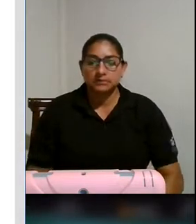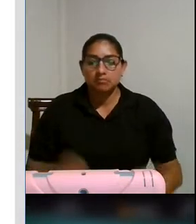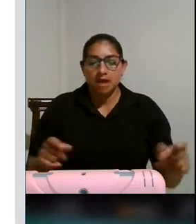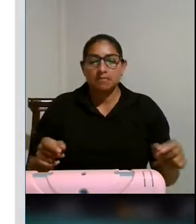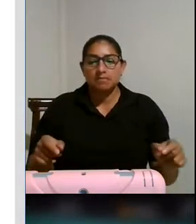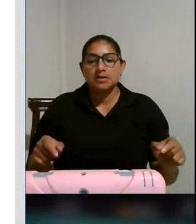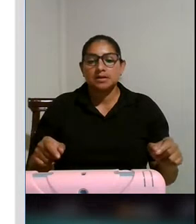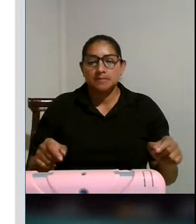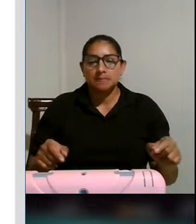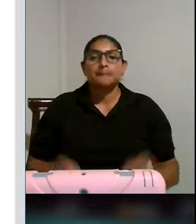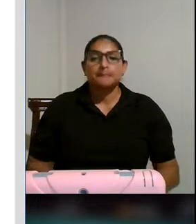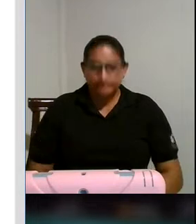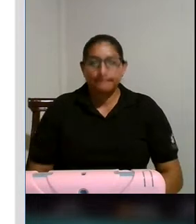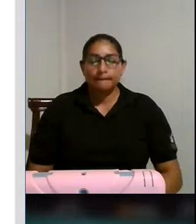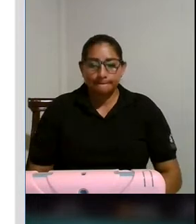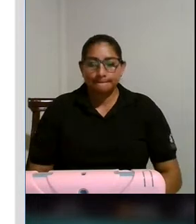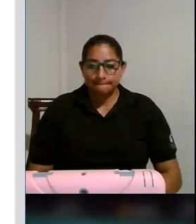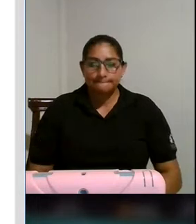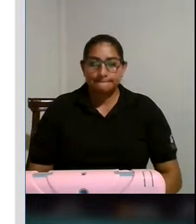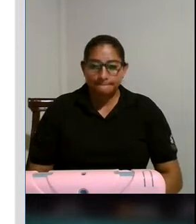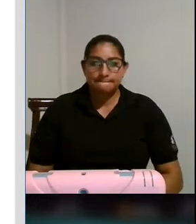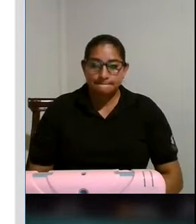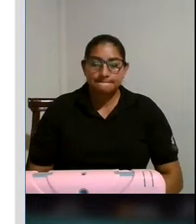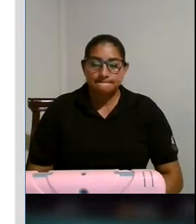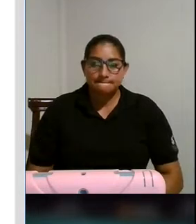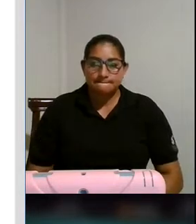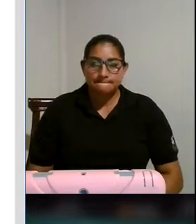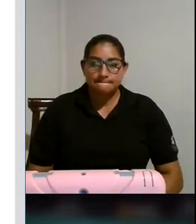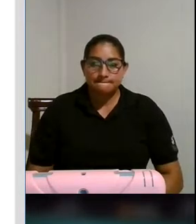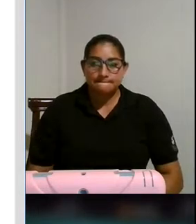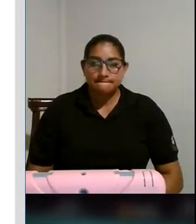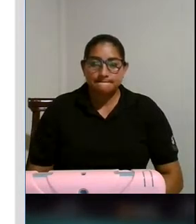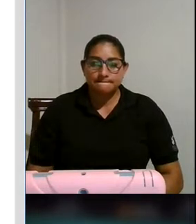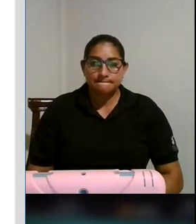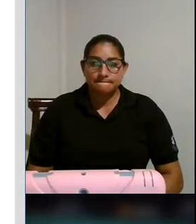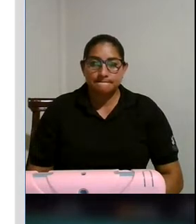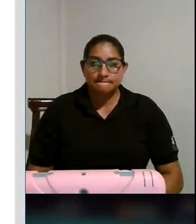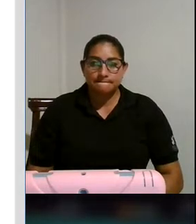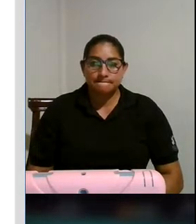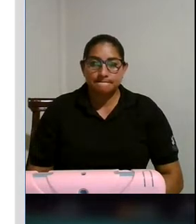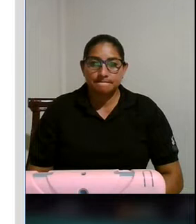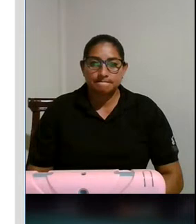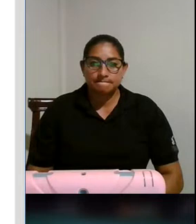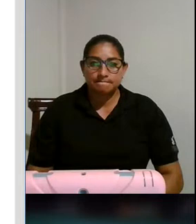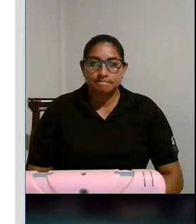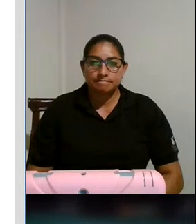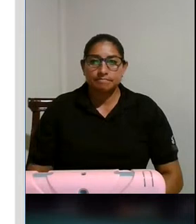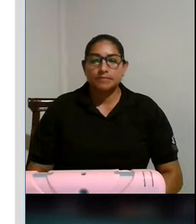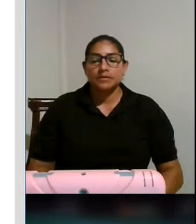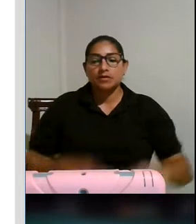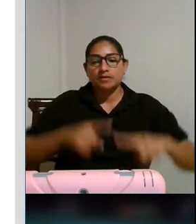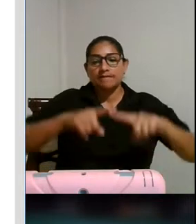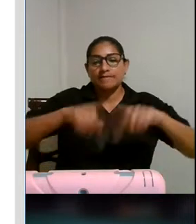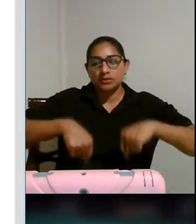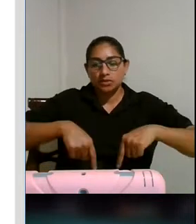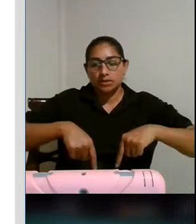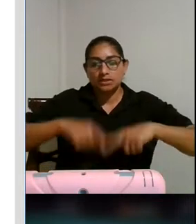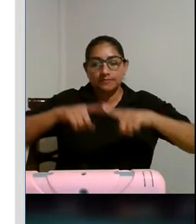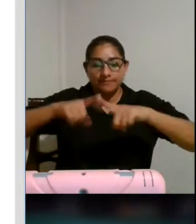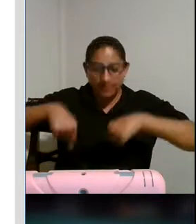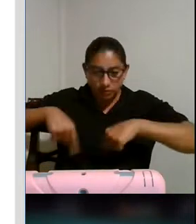la factorización. Este de aquí es el resultado de la factorización. Nada más que nosotros